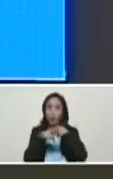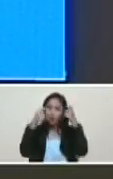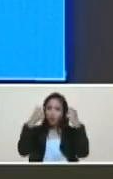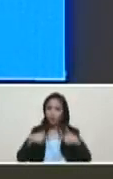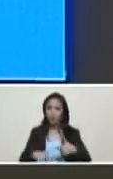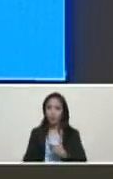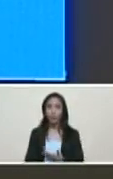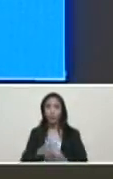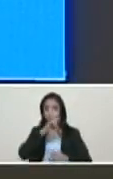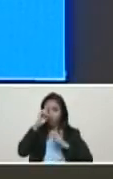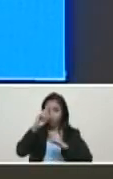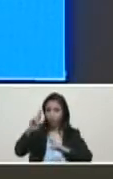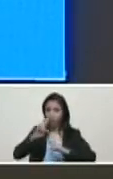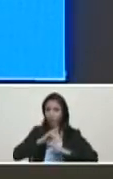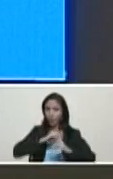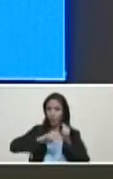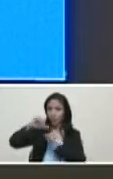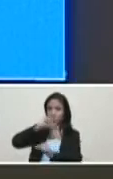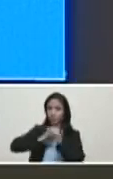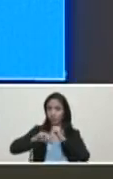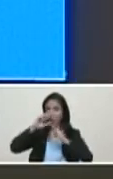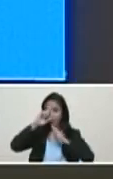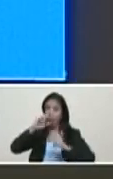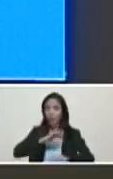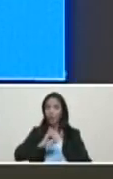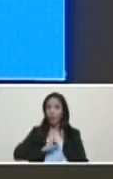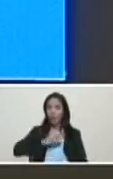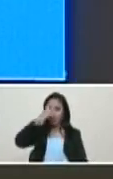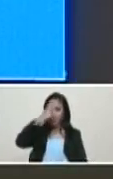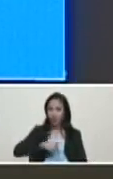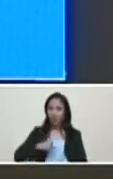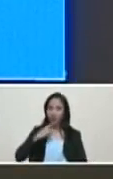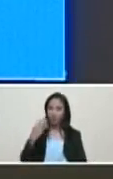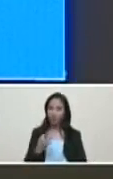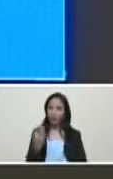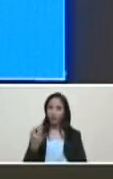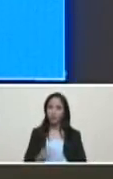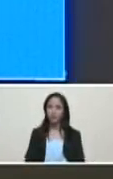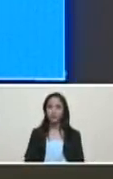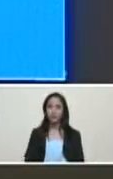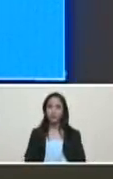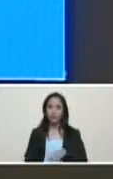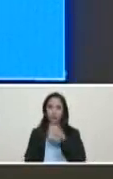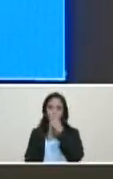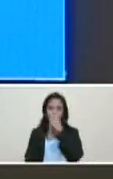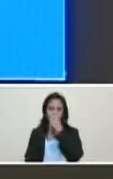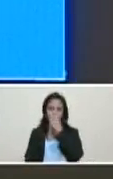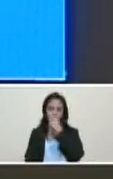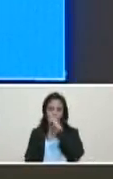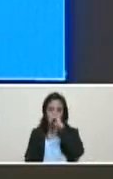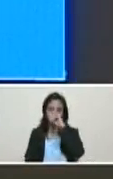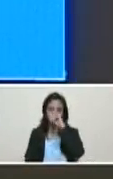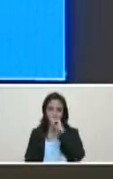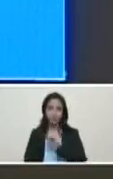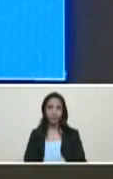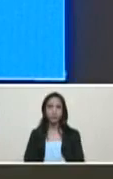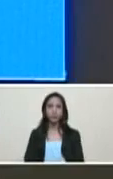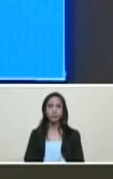hagamos respetar el gentilicio y la identidad venezolana.